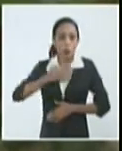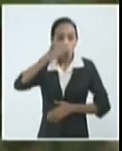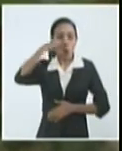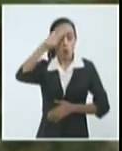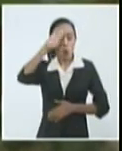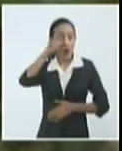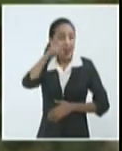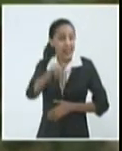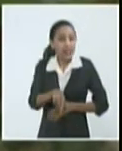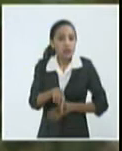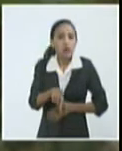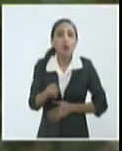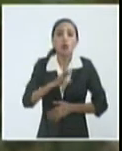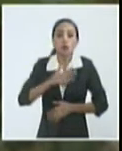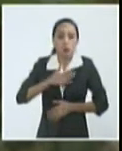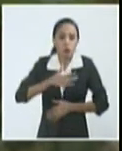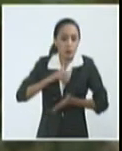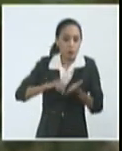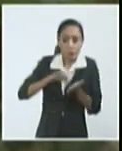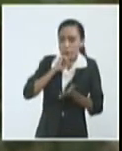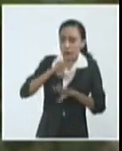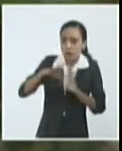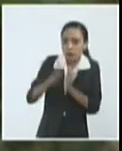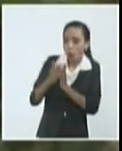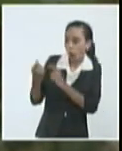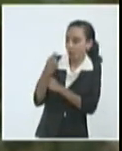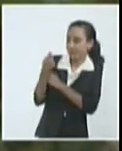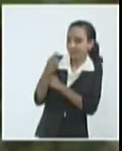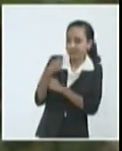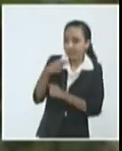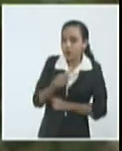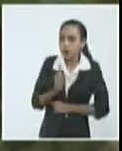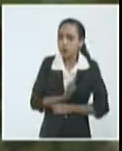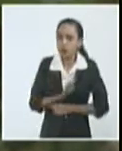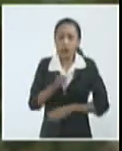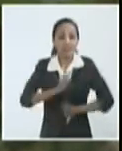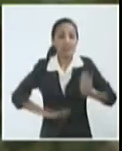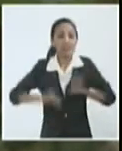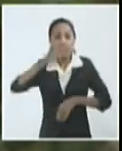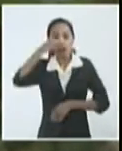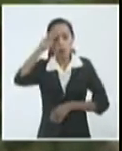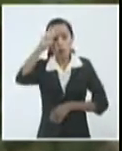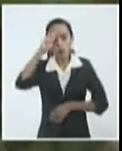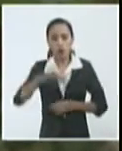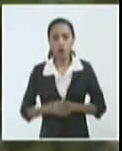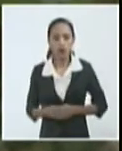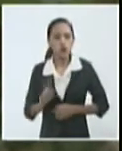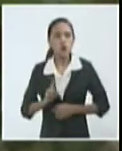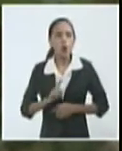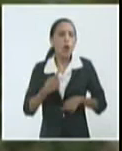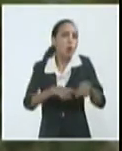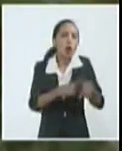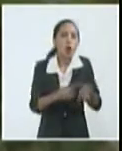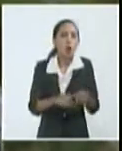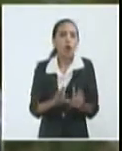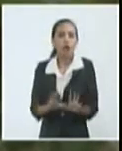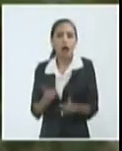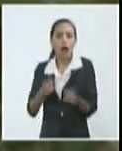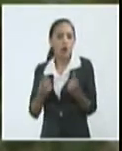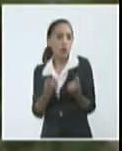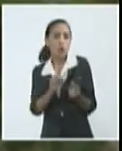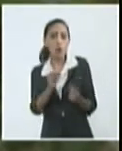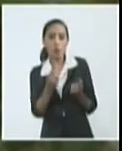nos dejaron como herencia. Y esa no es una herencia material, no es una herencia de